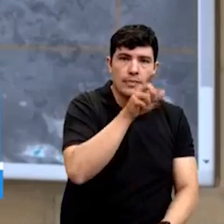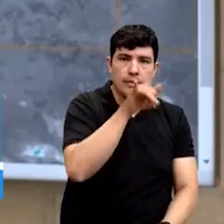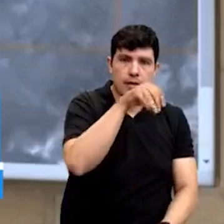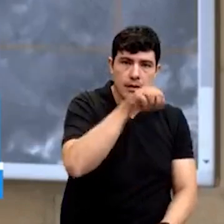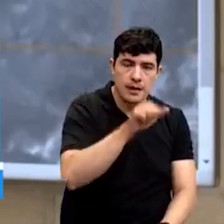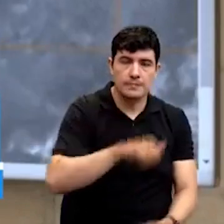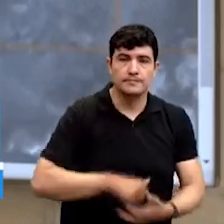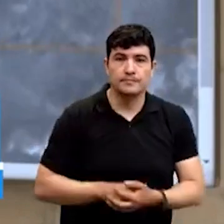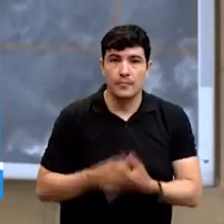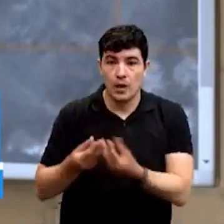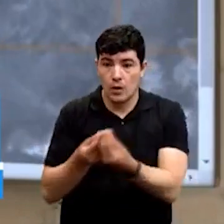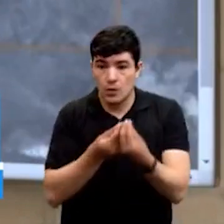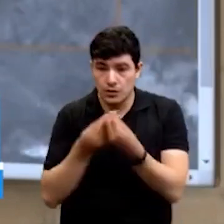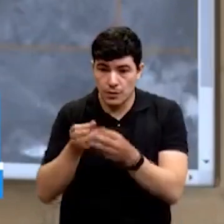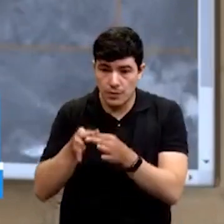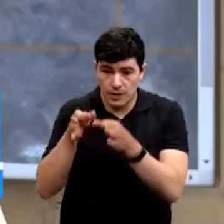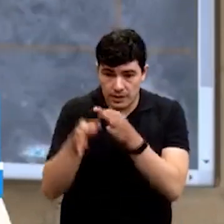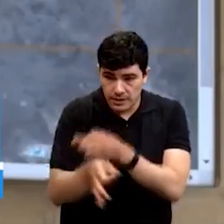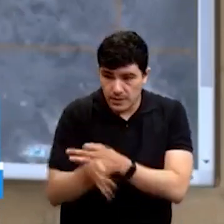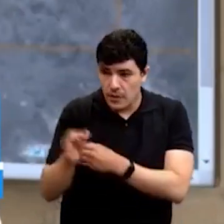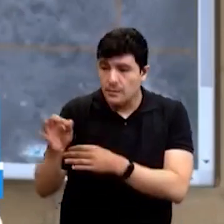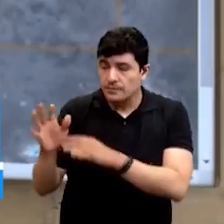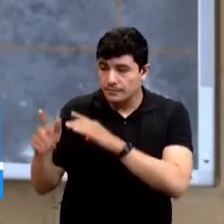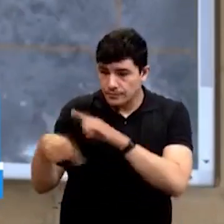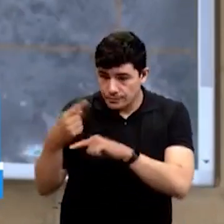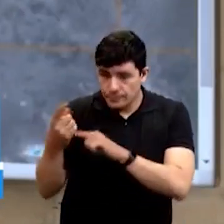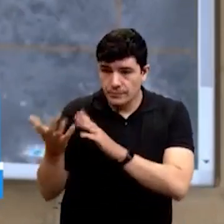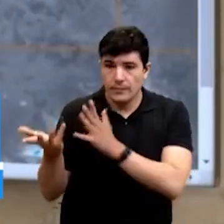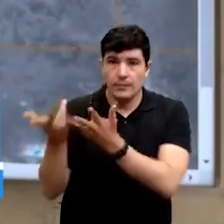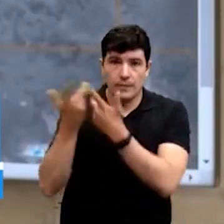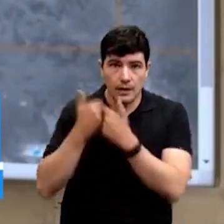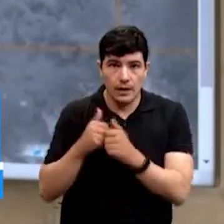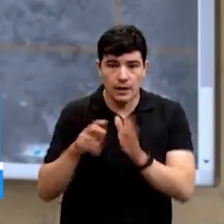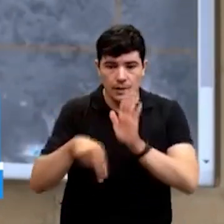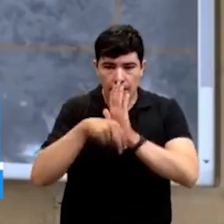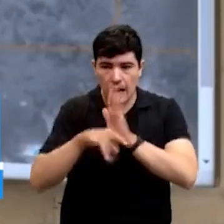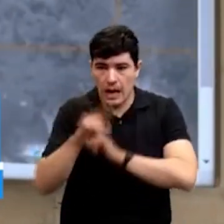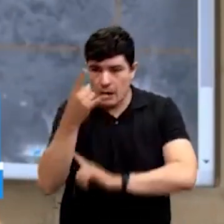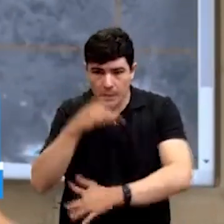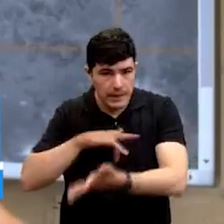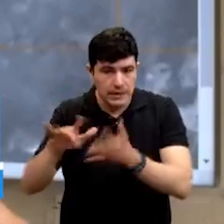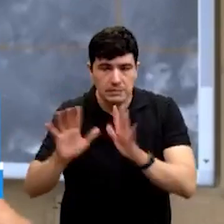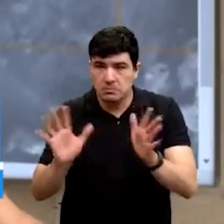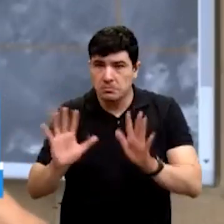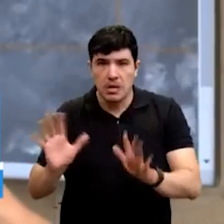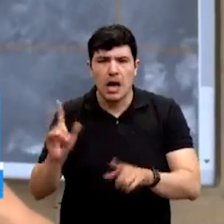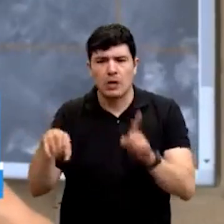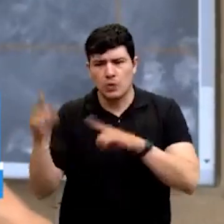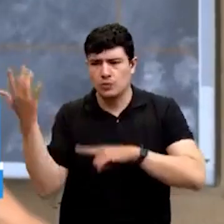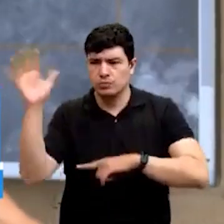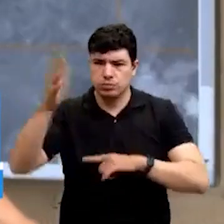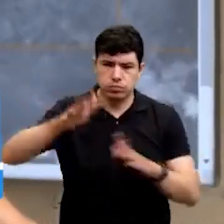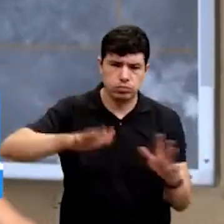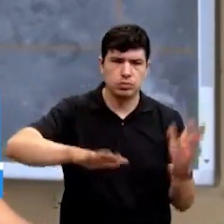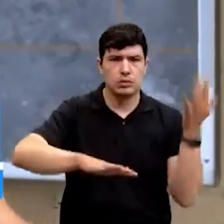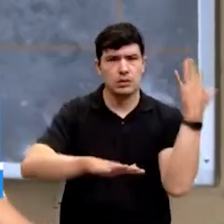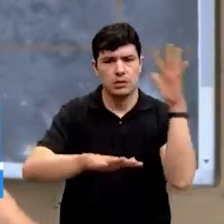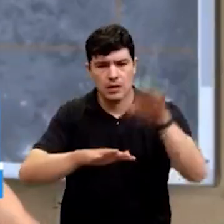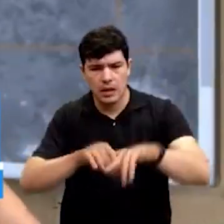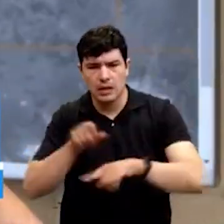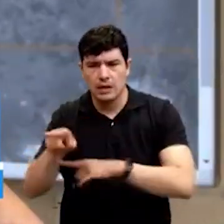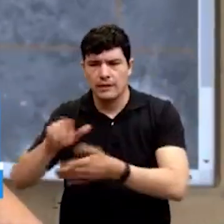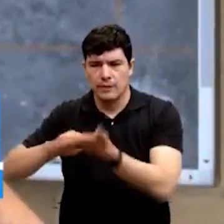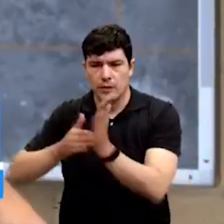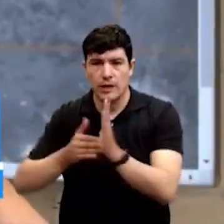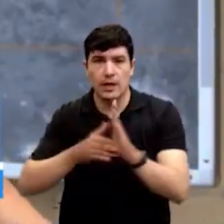parte de los consejos municipales de gestión de riesgos. Se han registrado caída de árboles en algunos sectores de Florida Blanca, colapso de alcantarillado